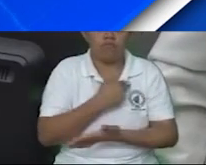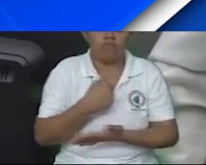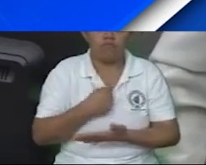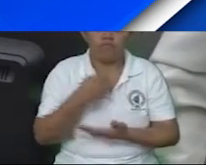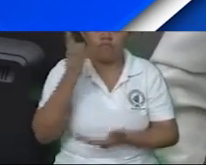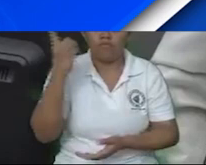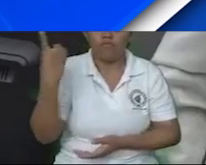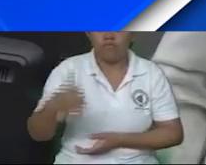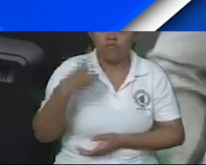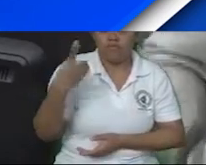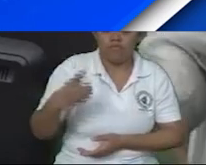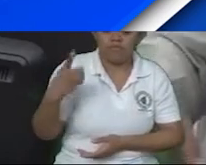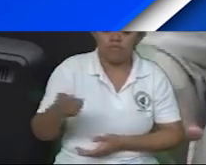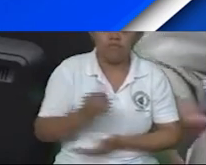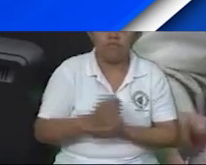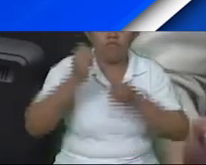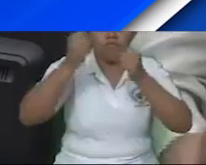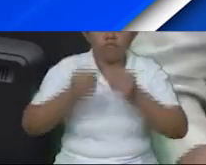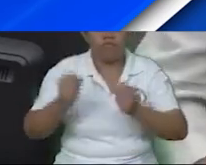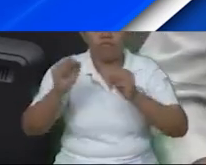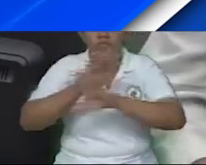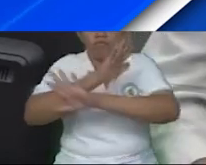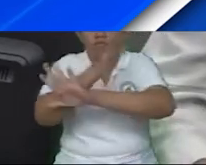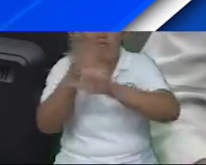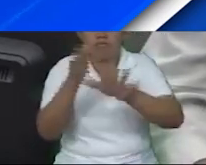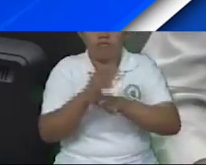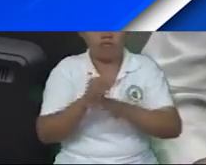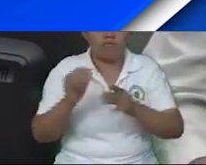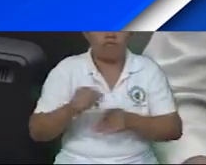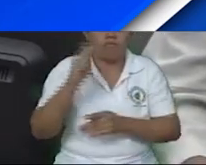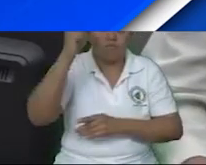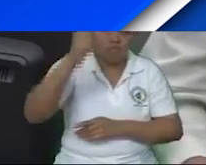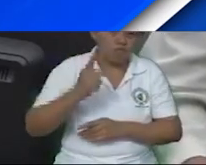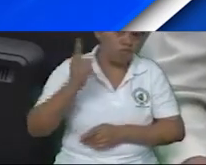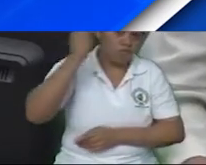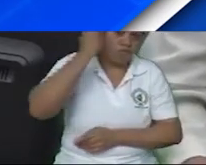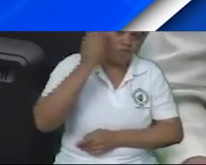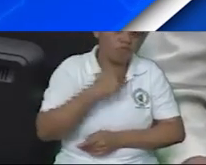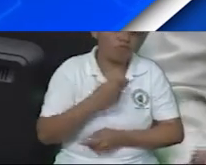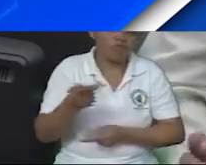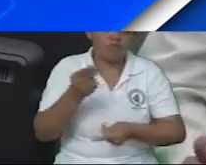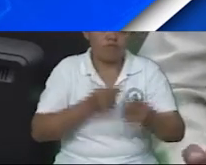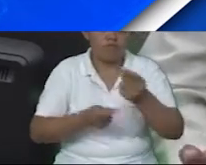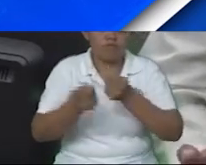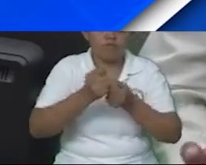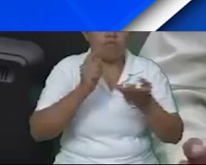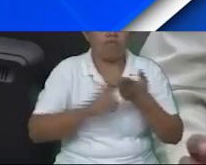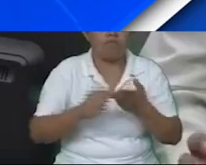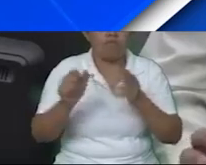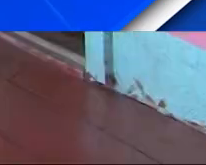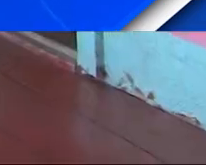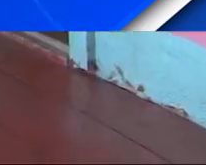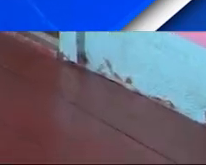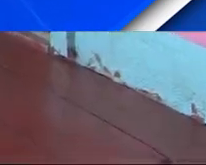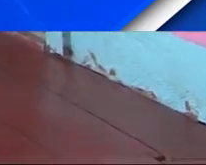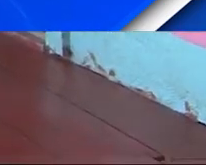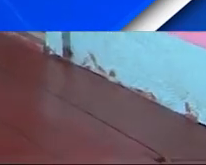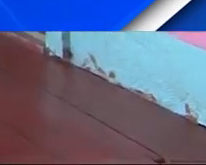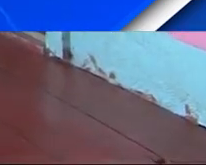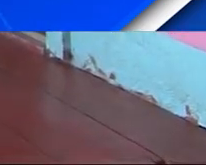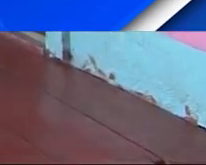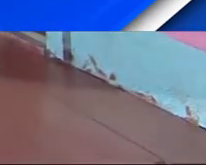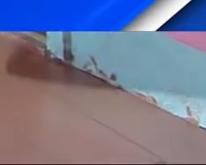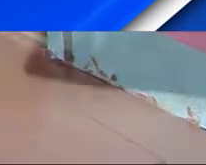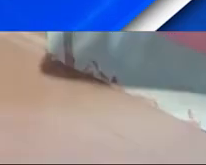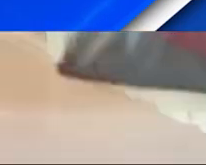la restitución de derechos de los hombres y mujeres en el ámbito político, económico y social. La Asamblea General